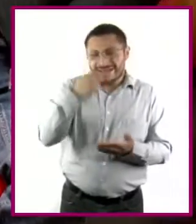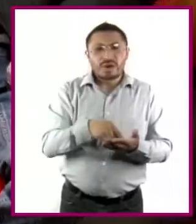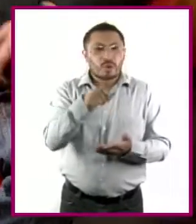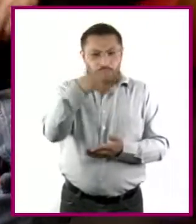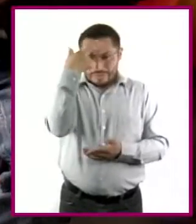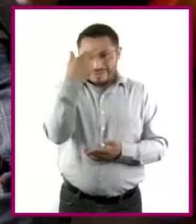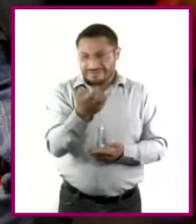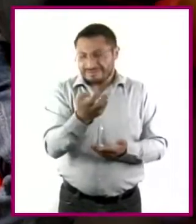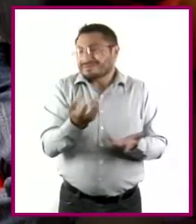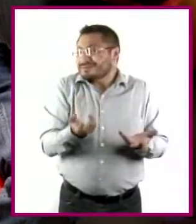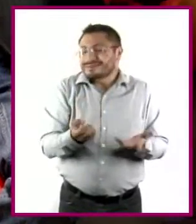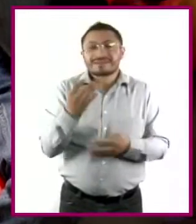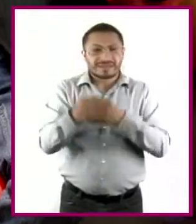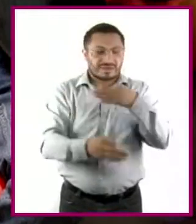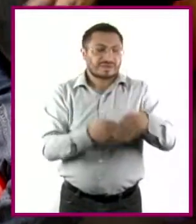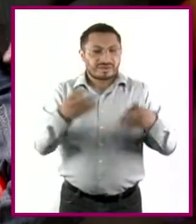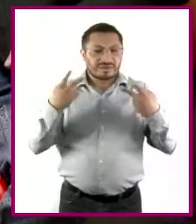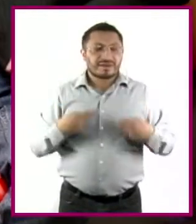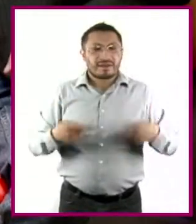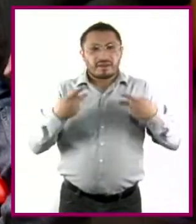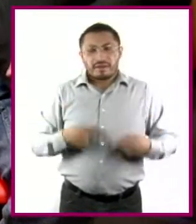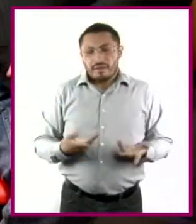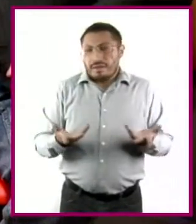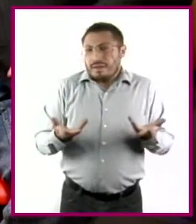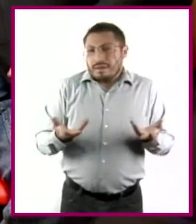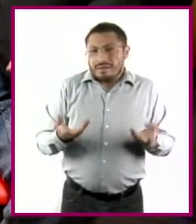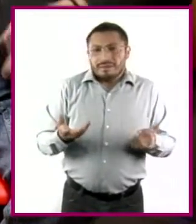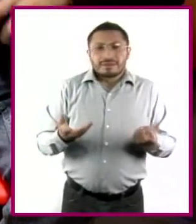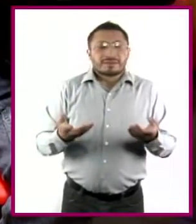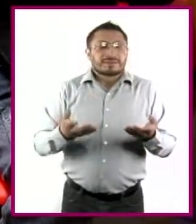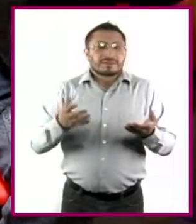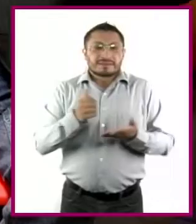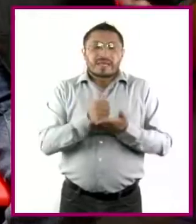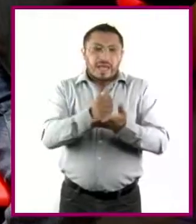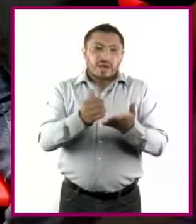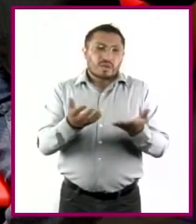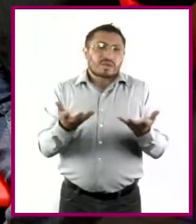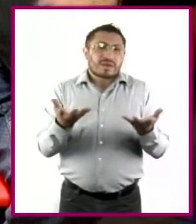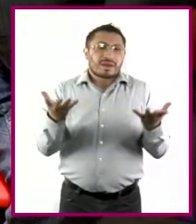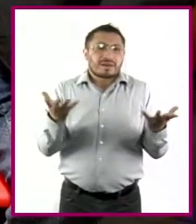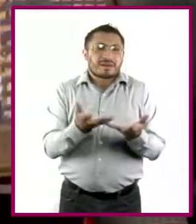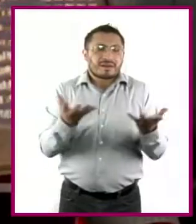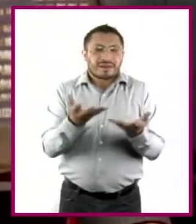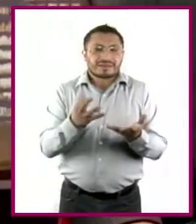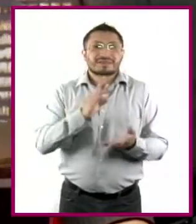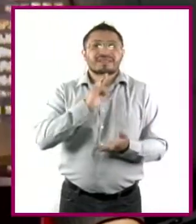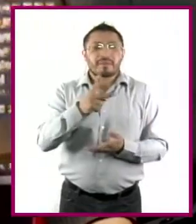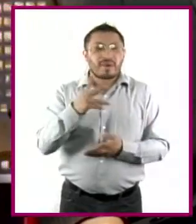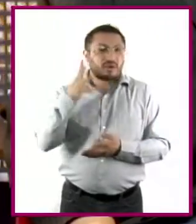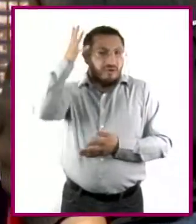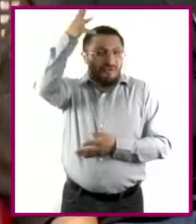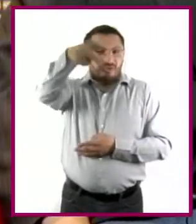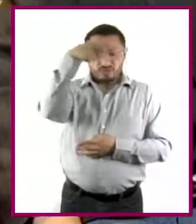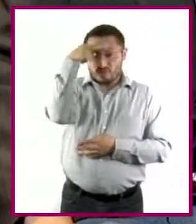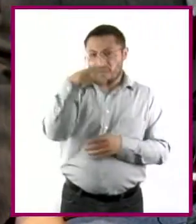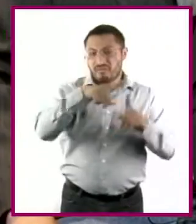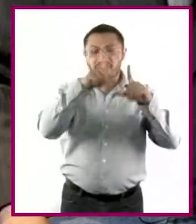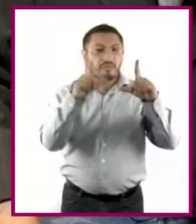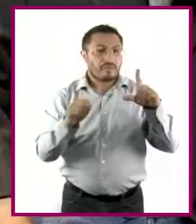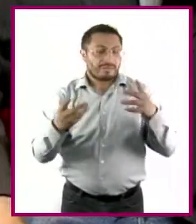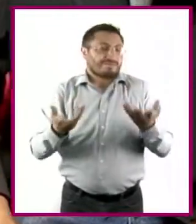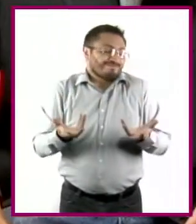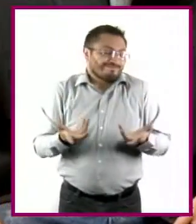razón. Todos estamos de una u otra manera construyendo el futuro De México. de México.